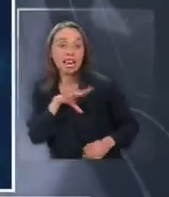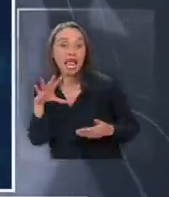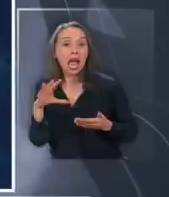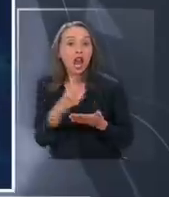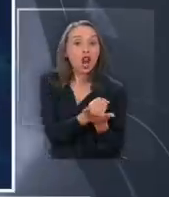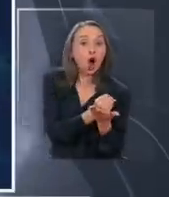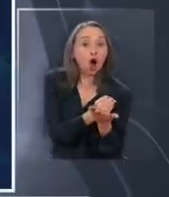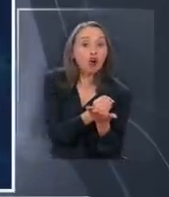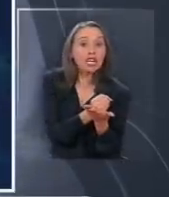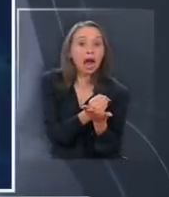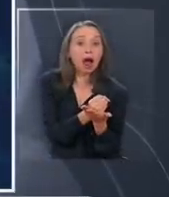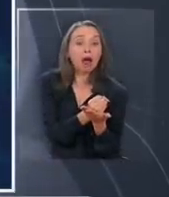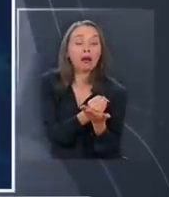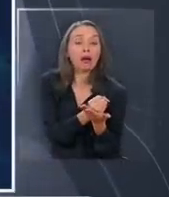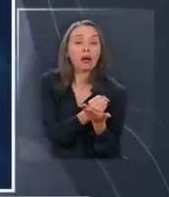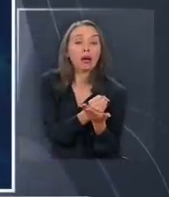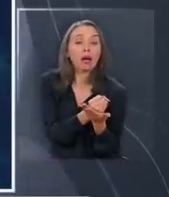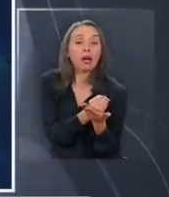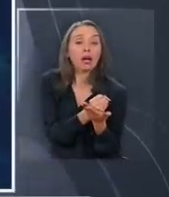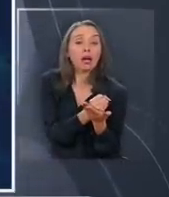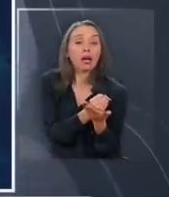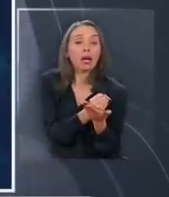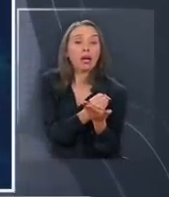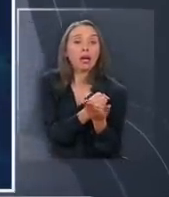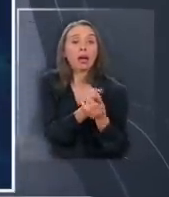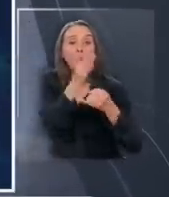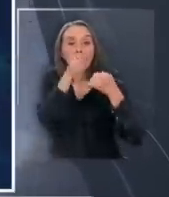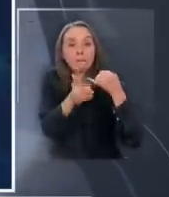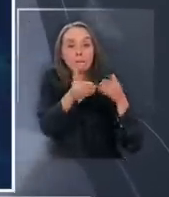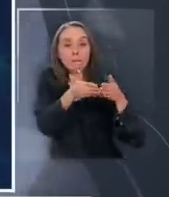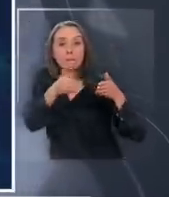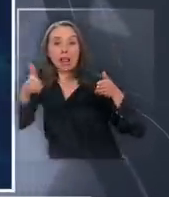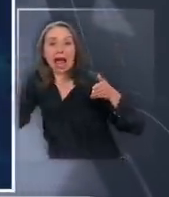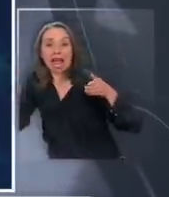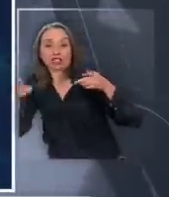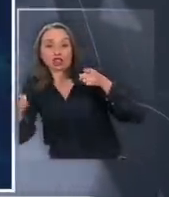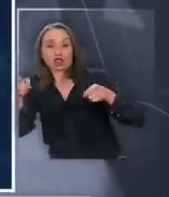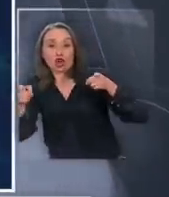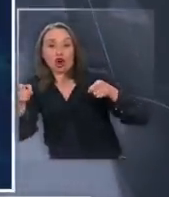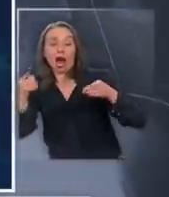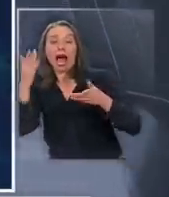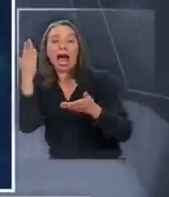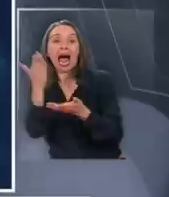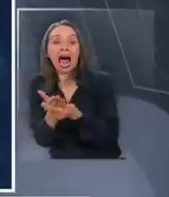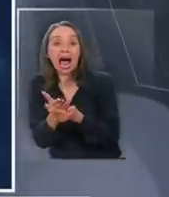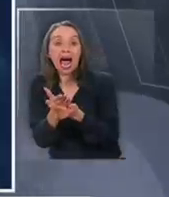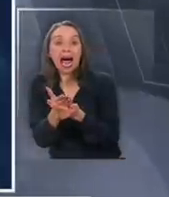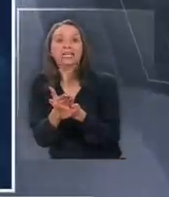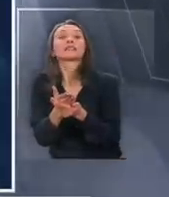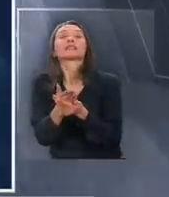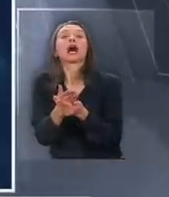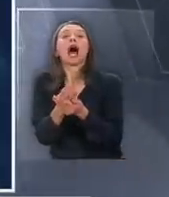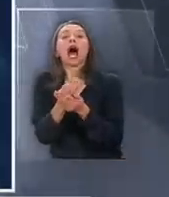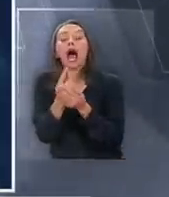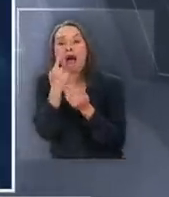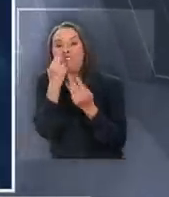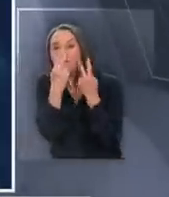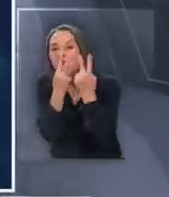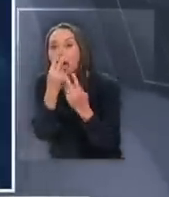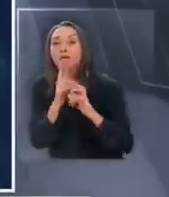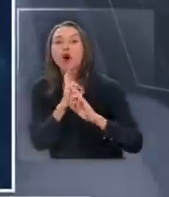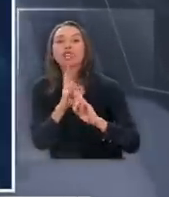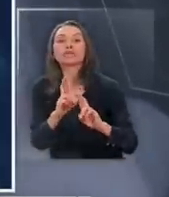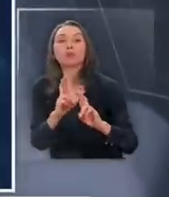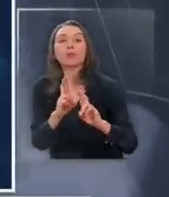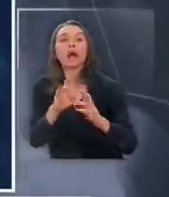traspasarla y logramos este plazo que media hasta que tengamos el efecto de las medidas de cuarentena, que esperamos